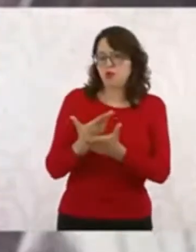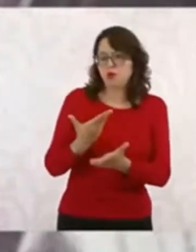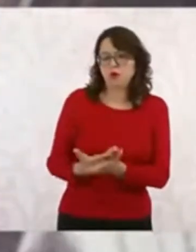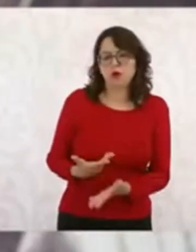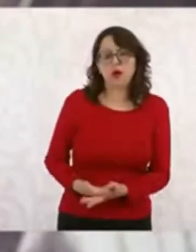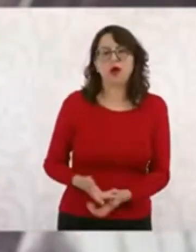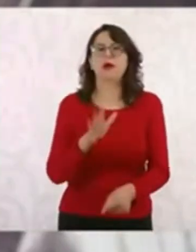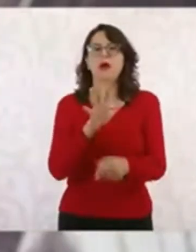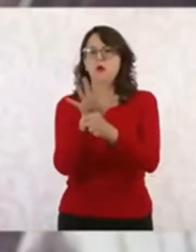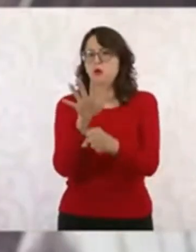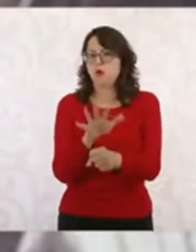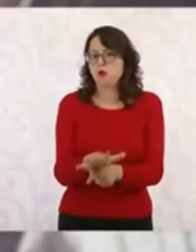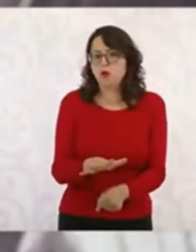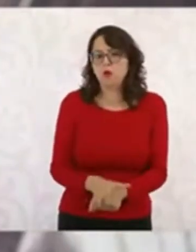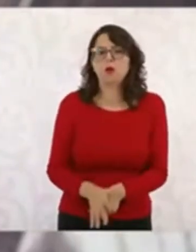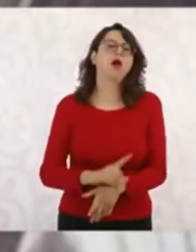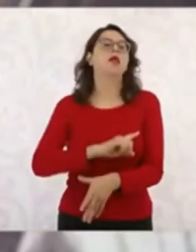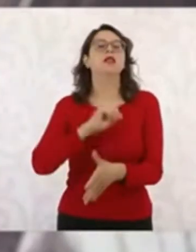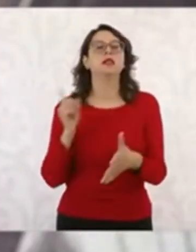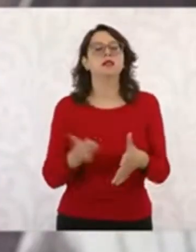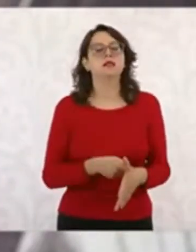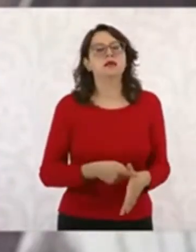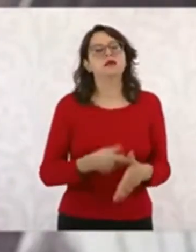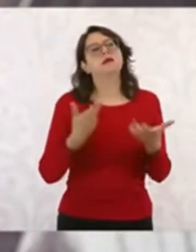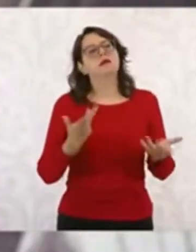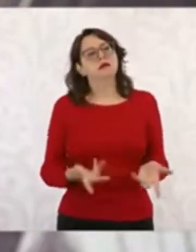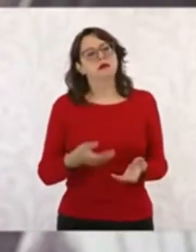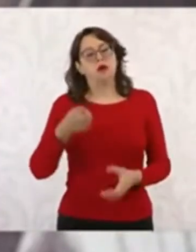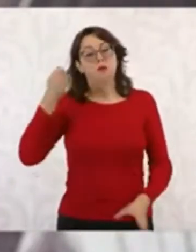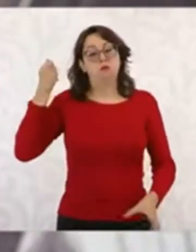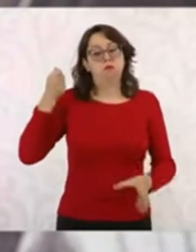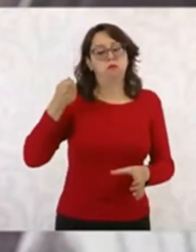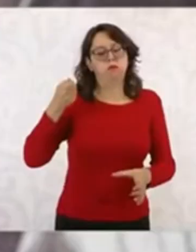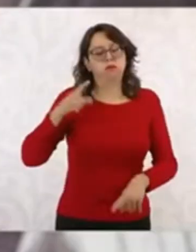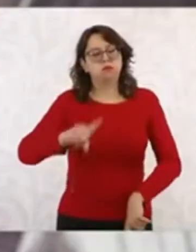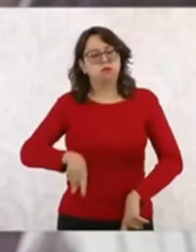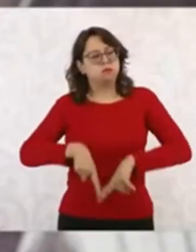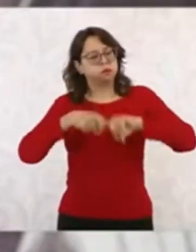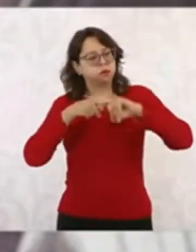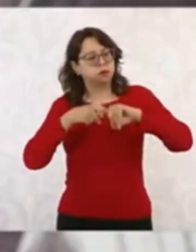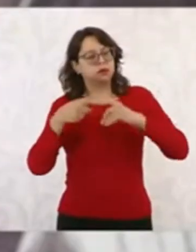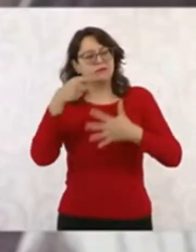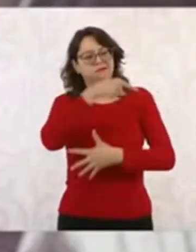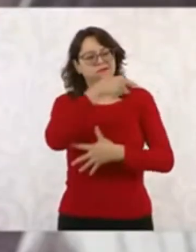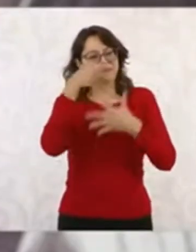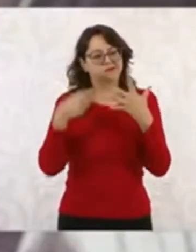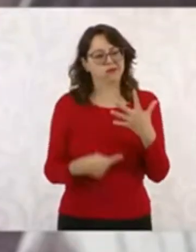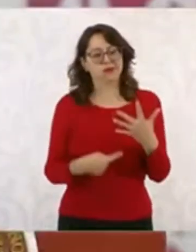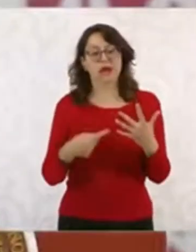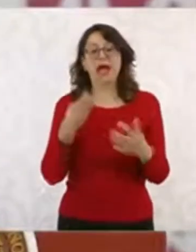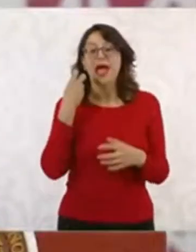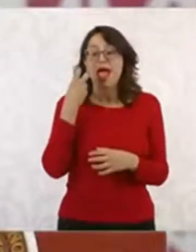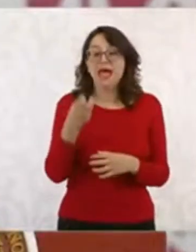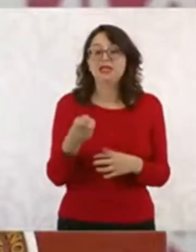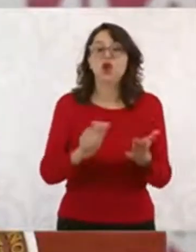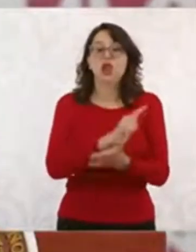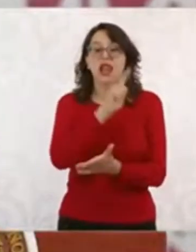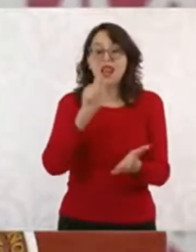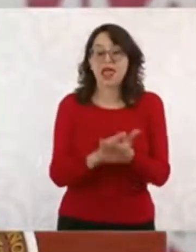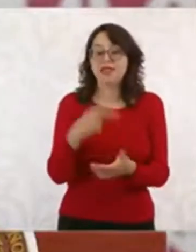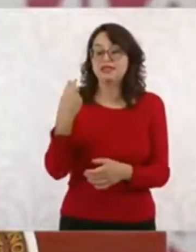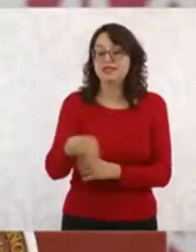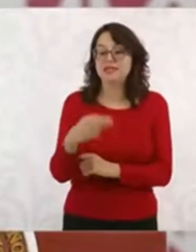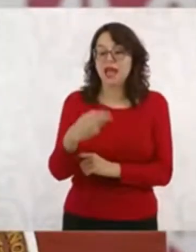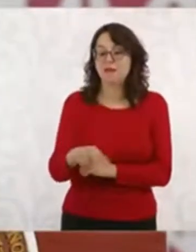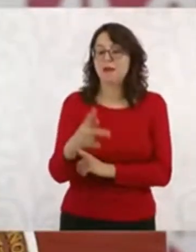se tiene que otorgar la suspensión, qué tipo de recursos hay, etcétera. En este tipo de leyes, que